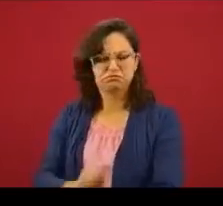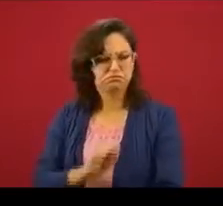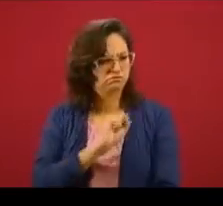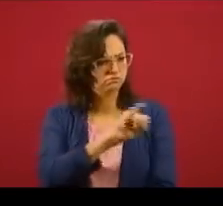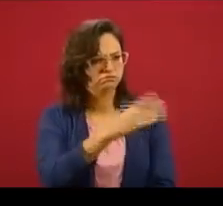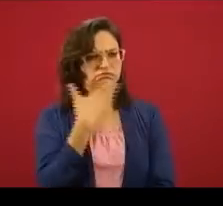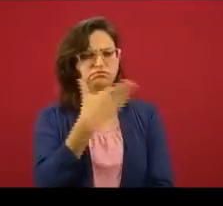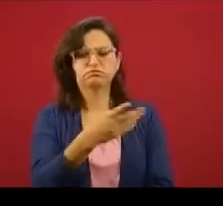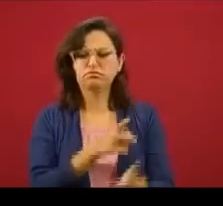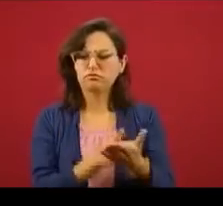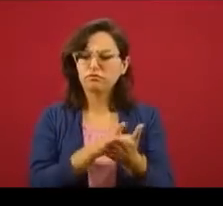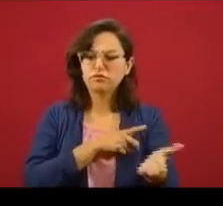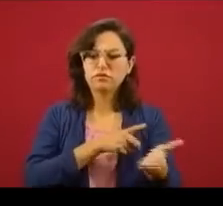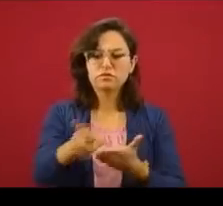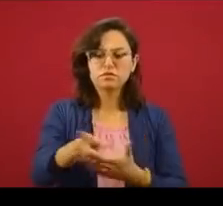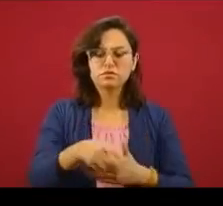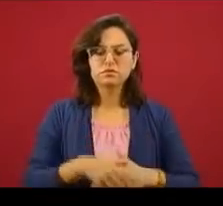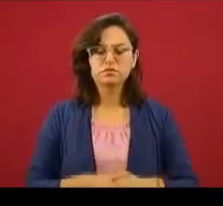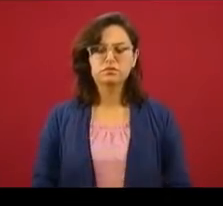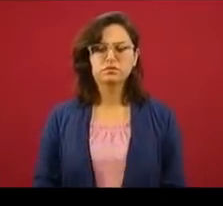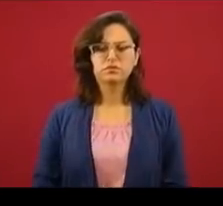Y